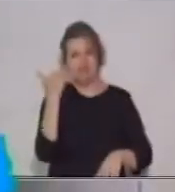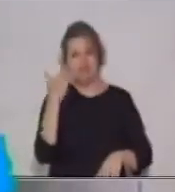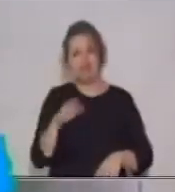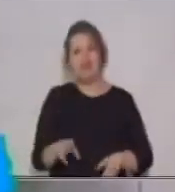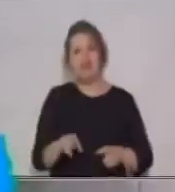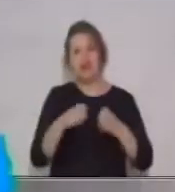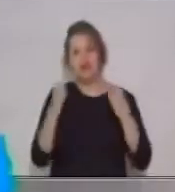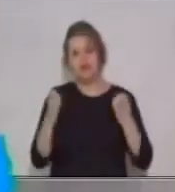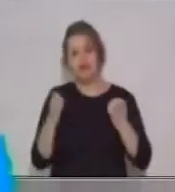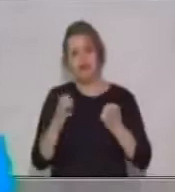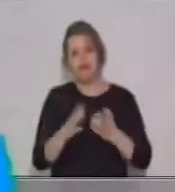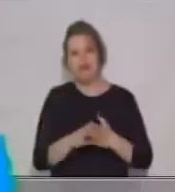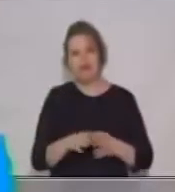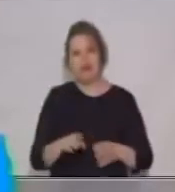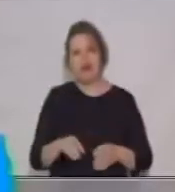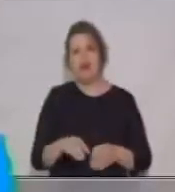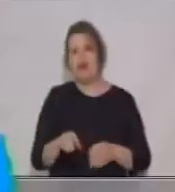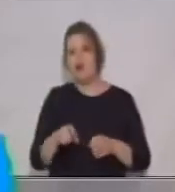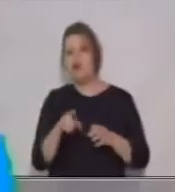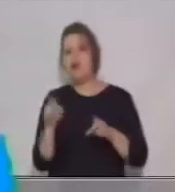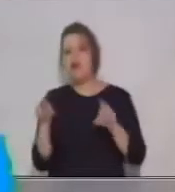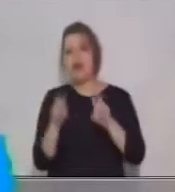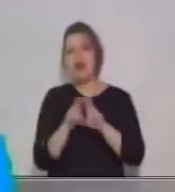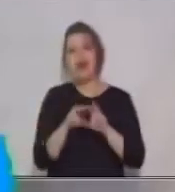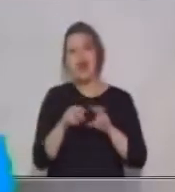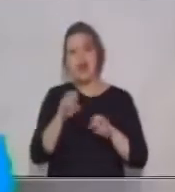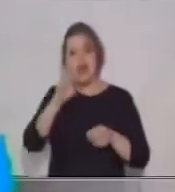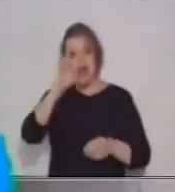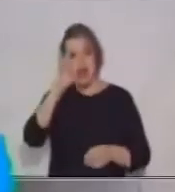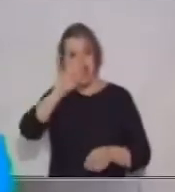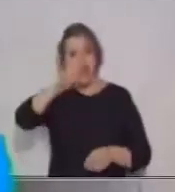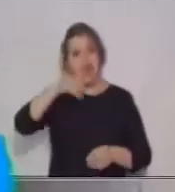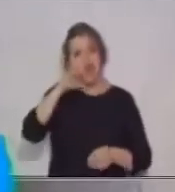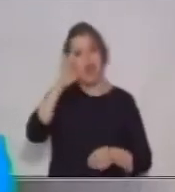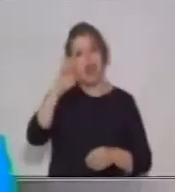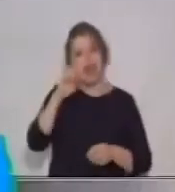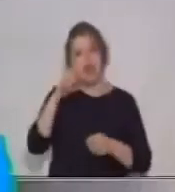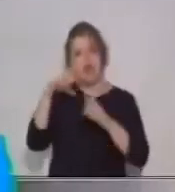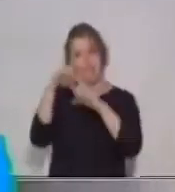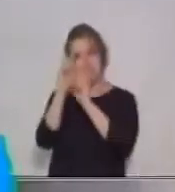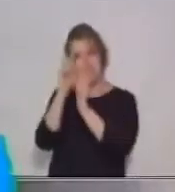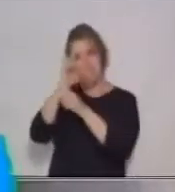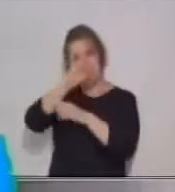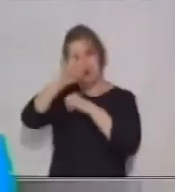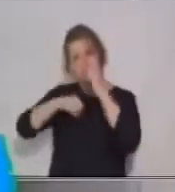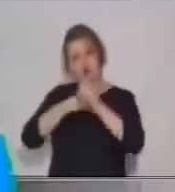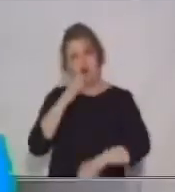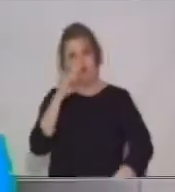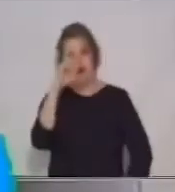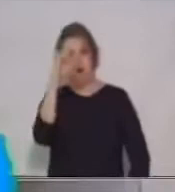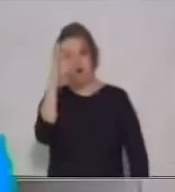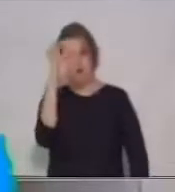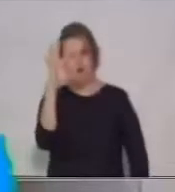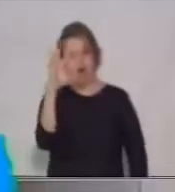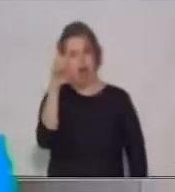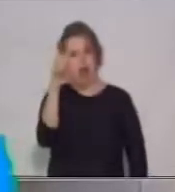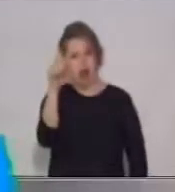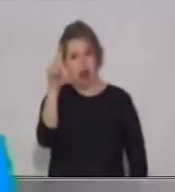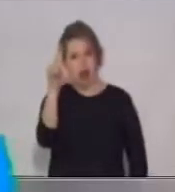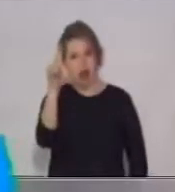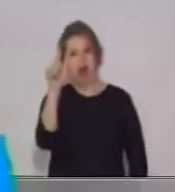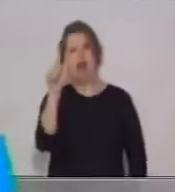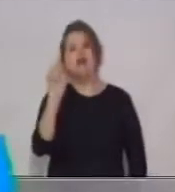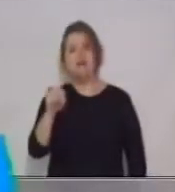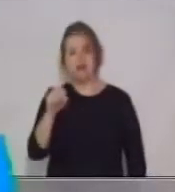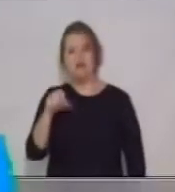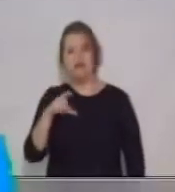Y como aquí en el eje focal vamos a ubicar A más 4 y menos 4, los puntos